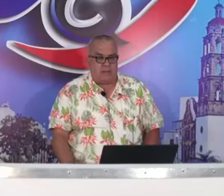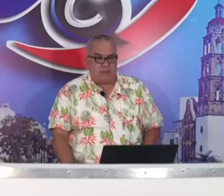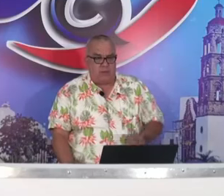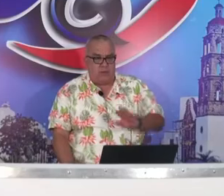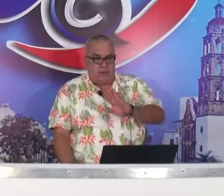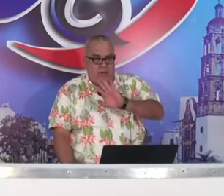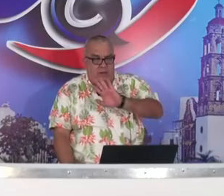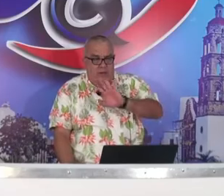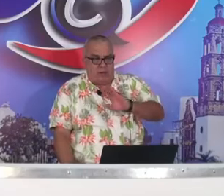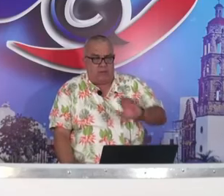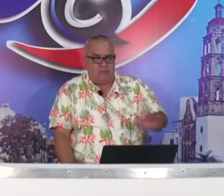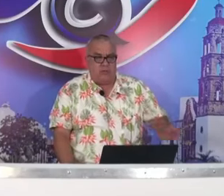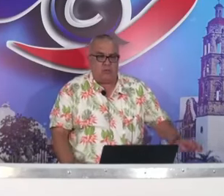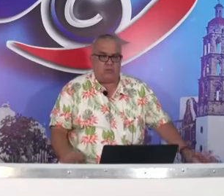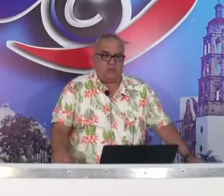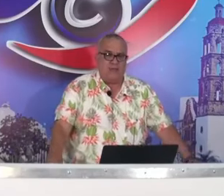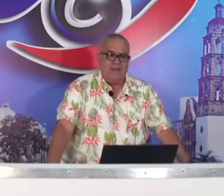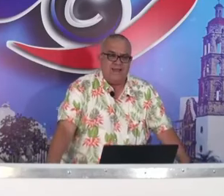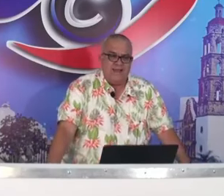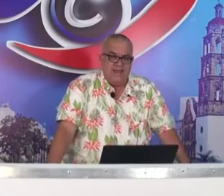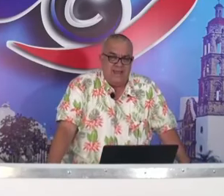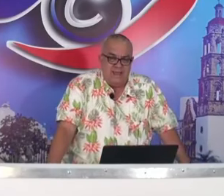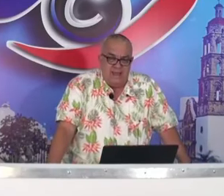las cámaras tuvieron la mayoría de los medios,